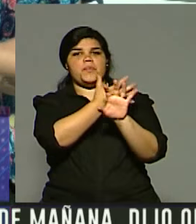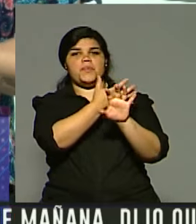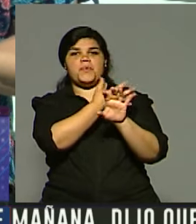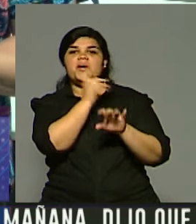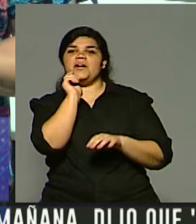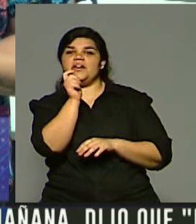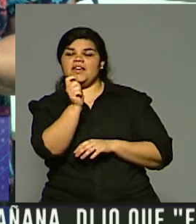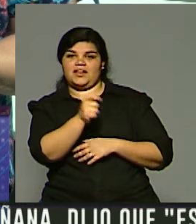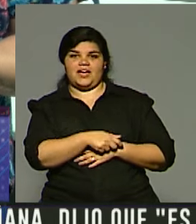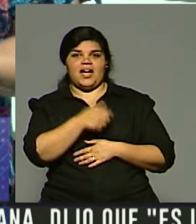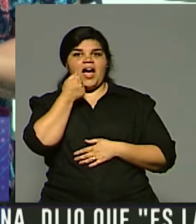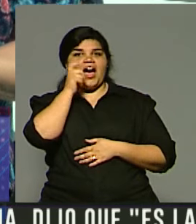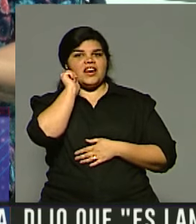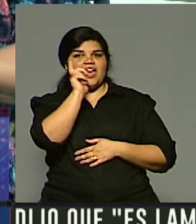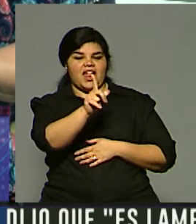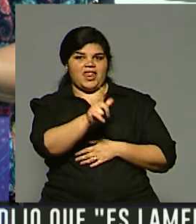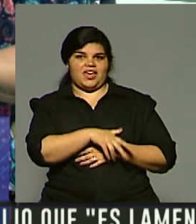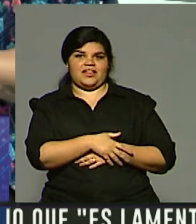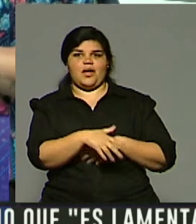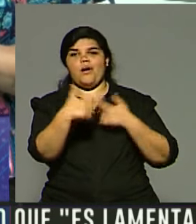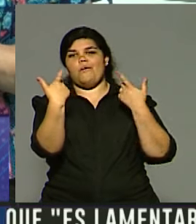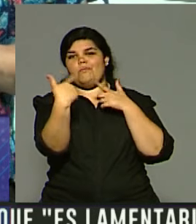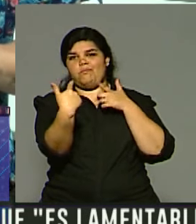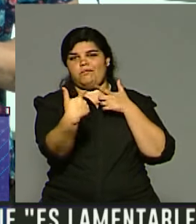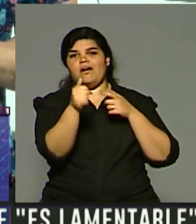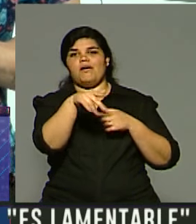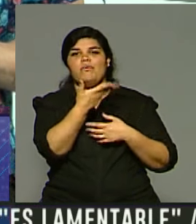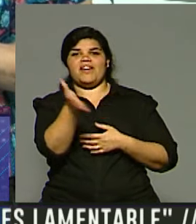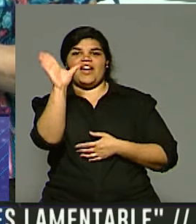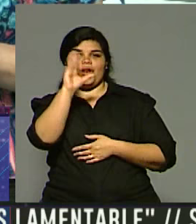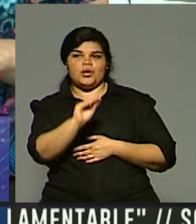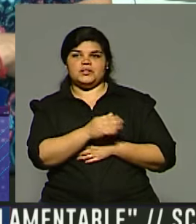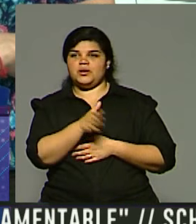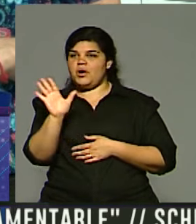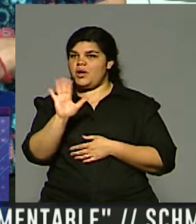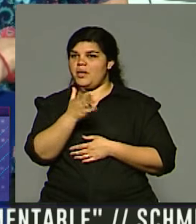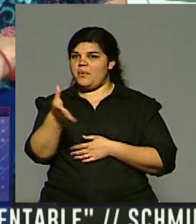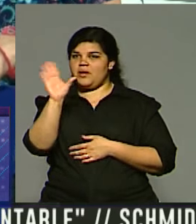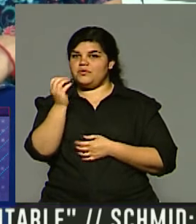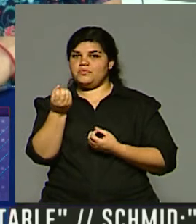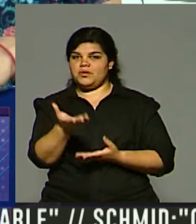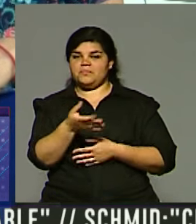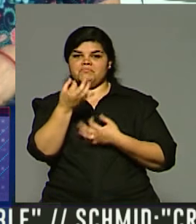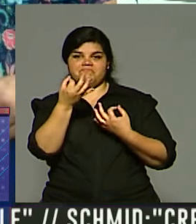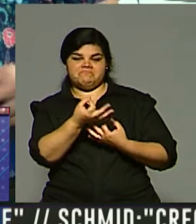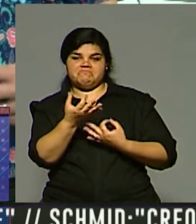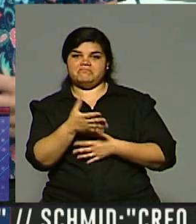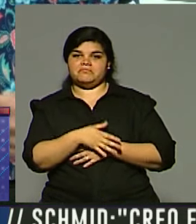con Ariel Corgatelli, nuestro especialista en tecnología, que lo saludamos. Buenas noches, Ariel. ¿Qué tal? Buenas noches, chicos. ¿Cómo están por ahí?